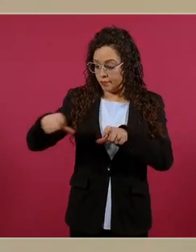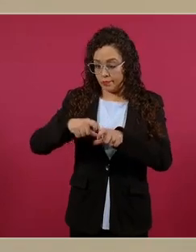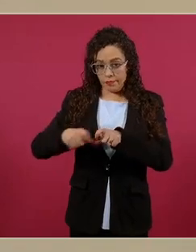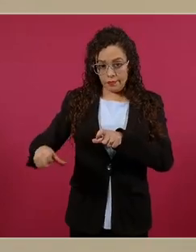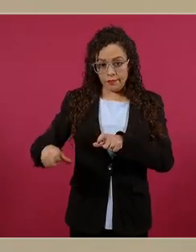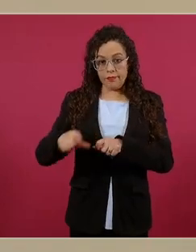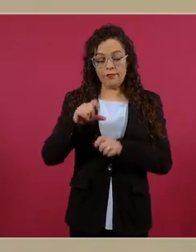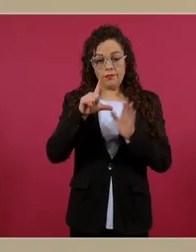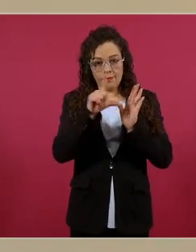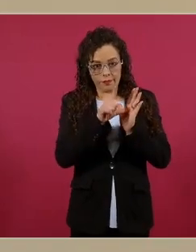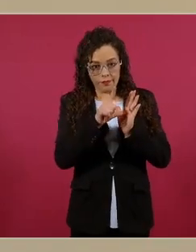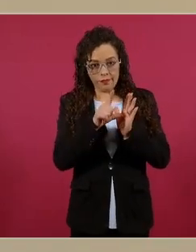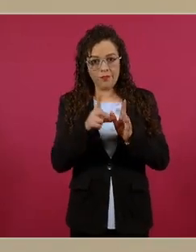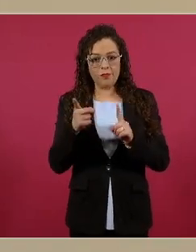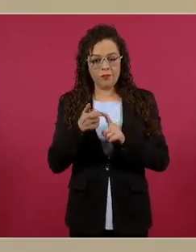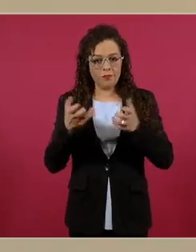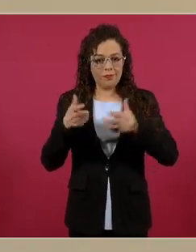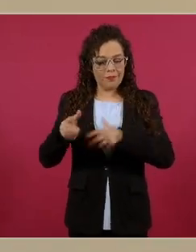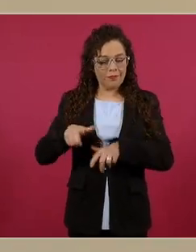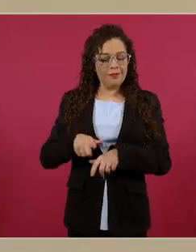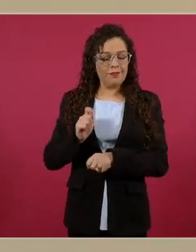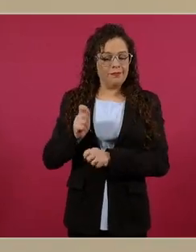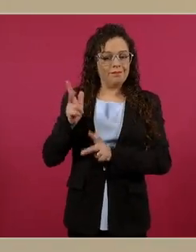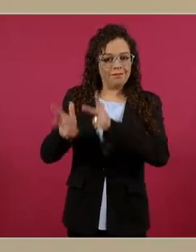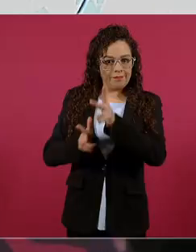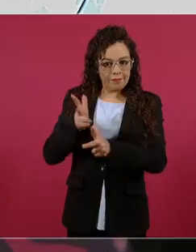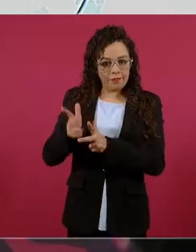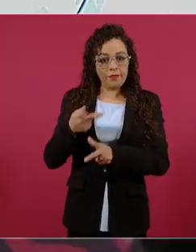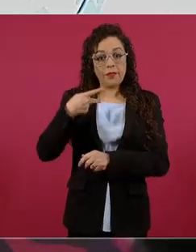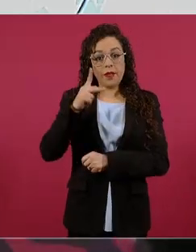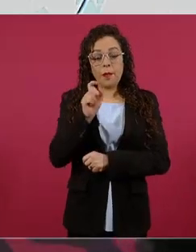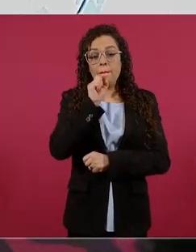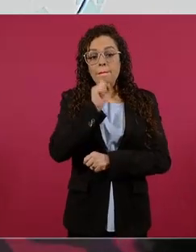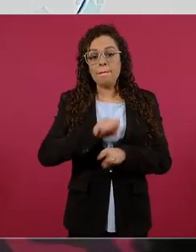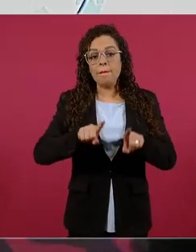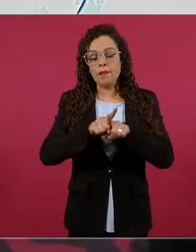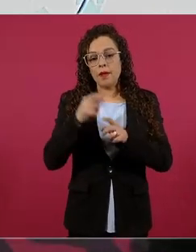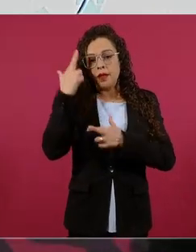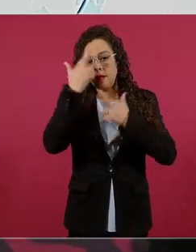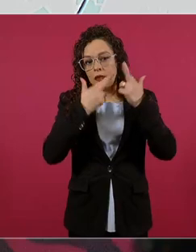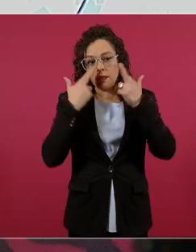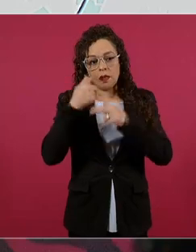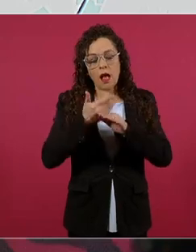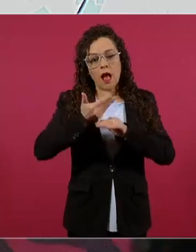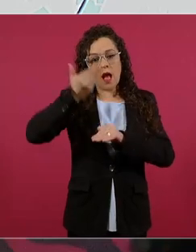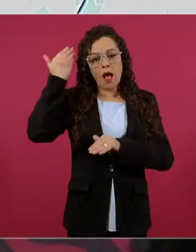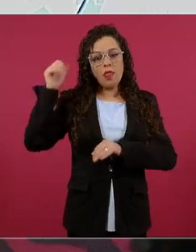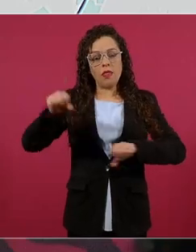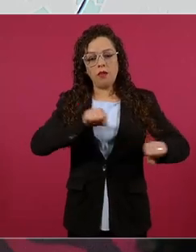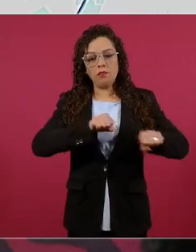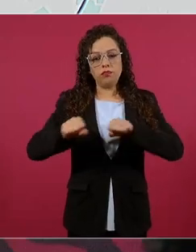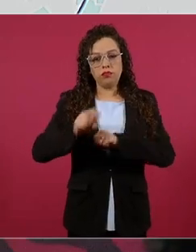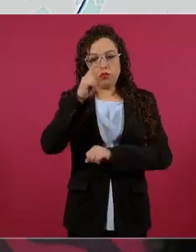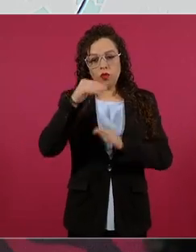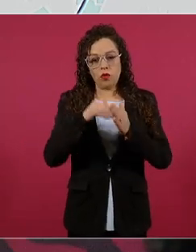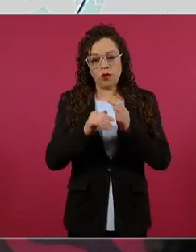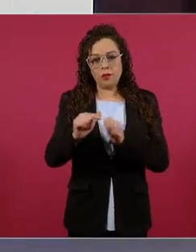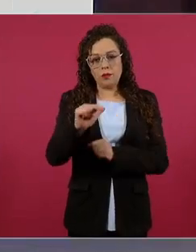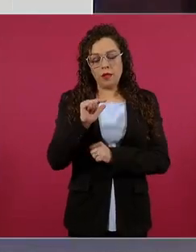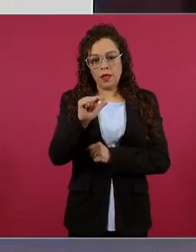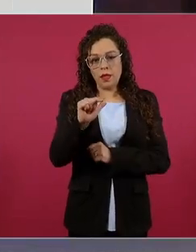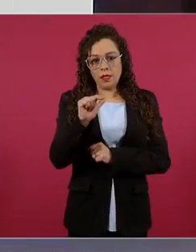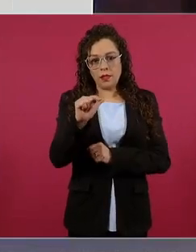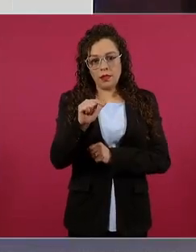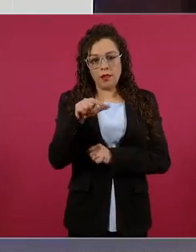que aún presentaban algún tipo de afectación por los sismos de 2017. Entonces, fueron 654